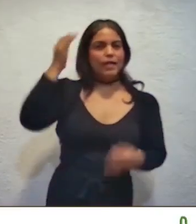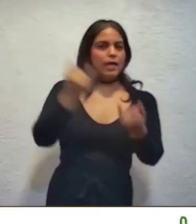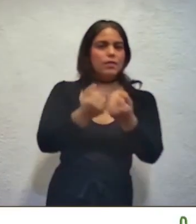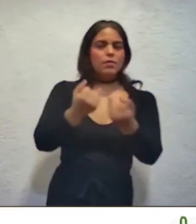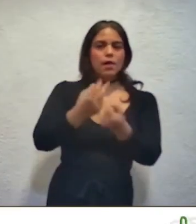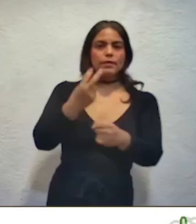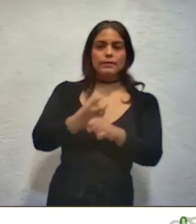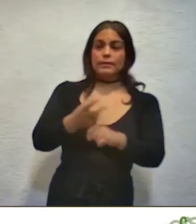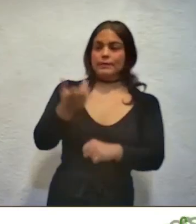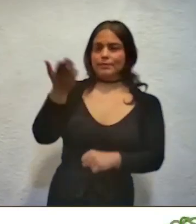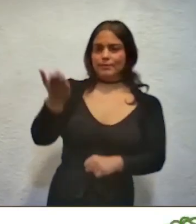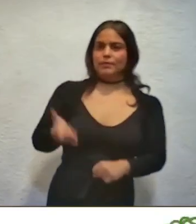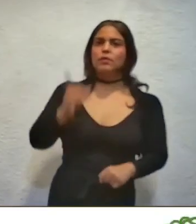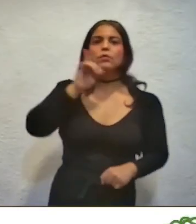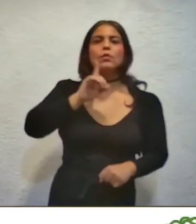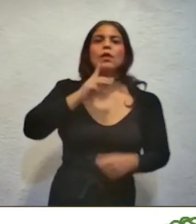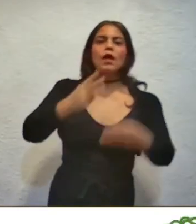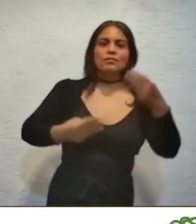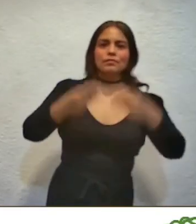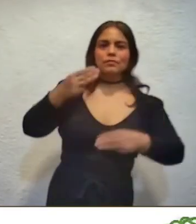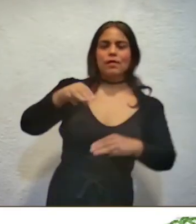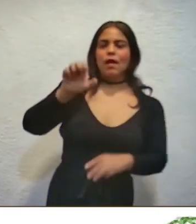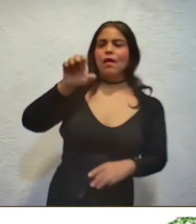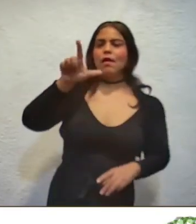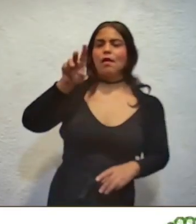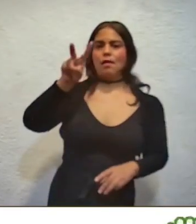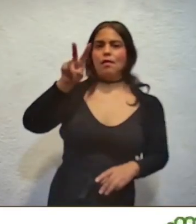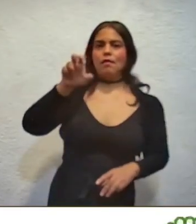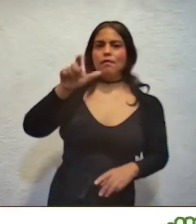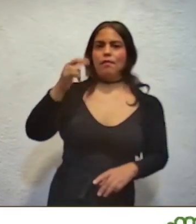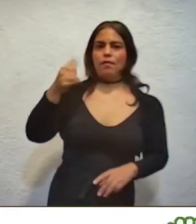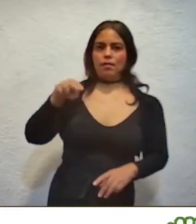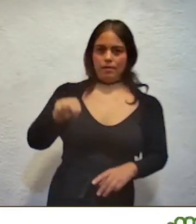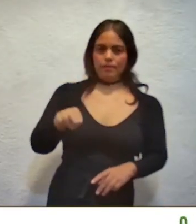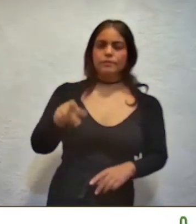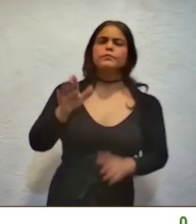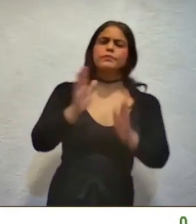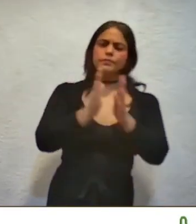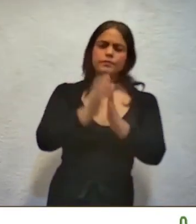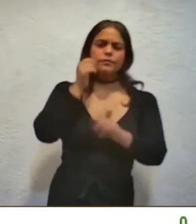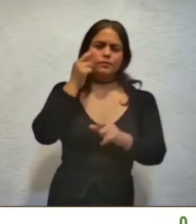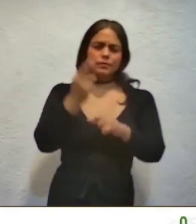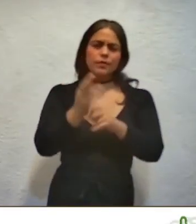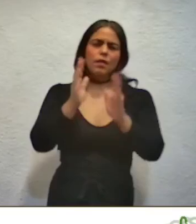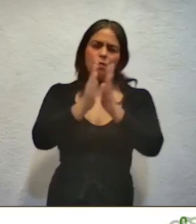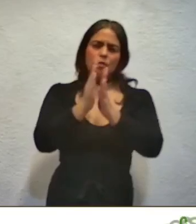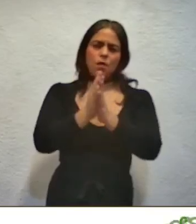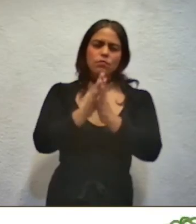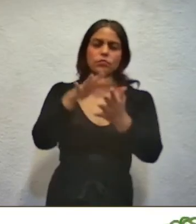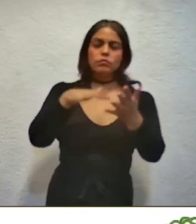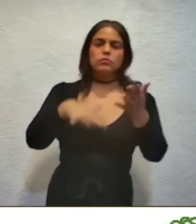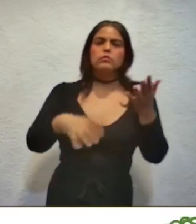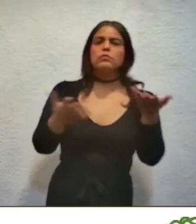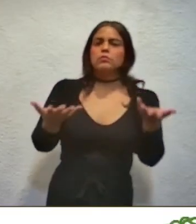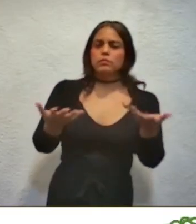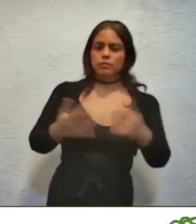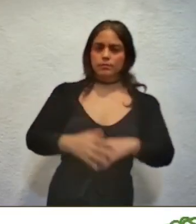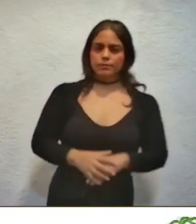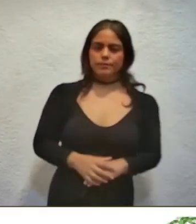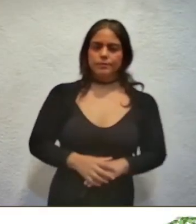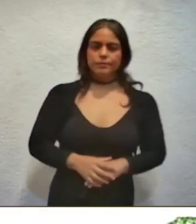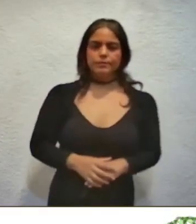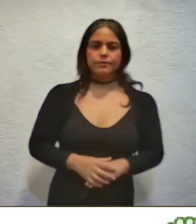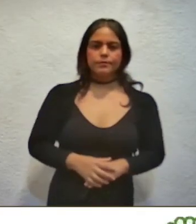la magistrada Evelyn Rodríguez Chinol. Por lo tanto, le solicito, secretario general, nos apoye con las cuentas respectivas. Con